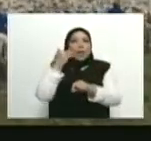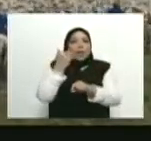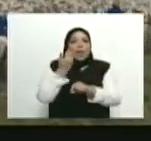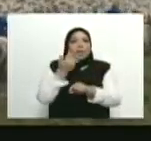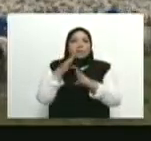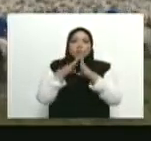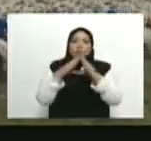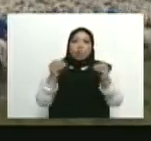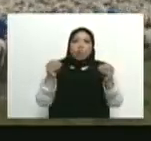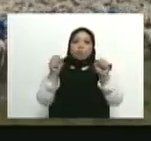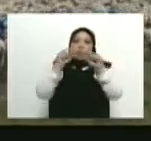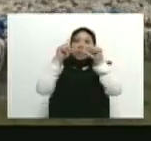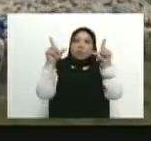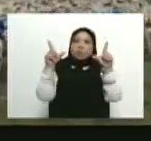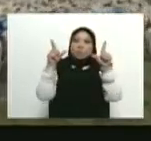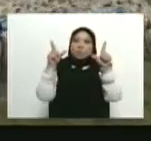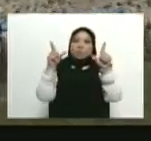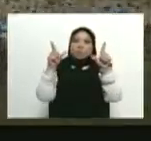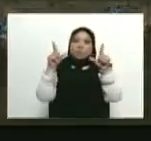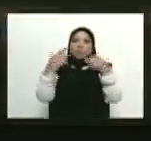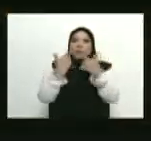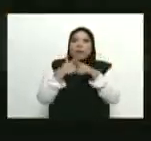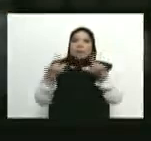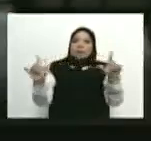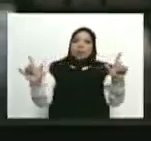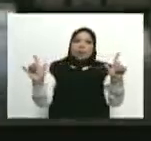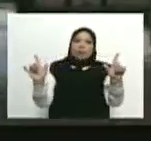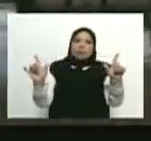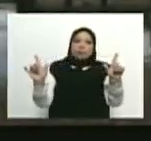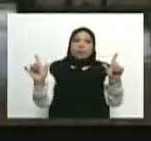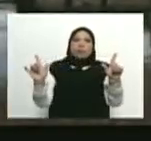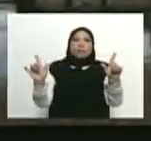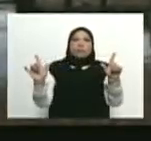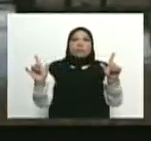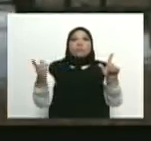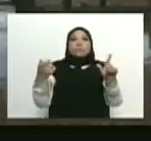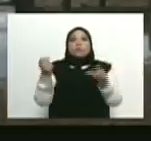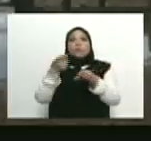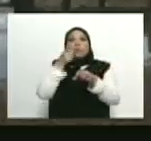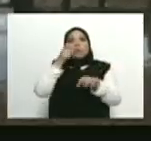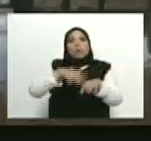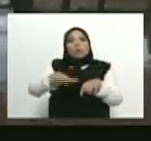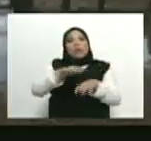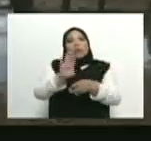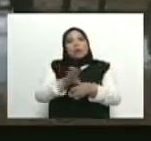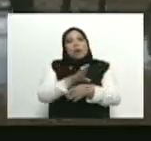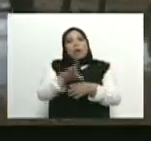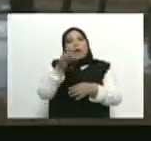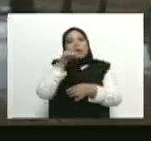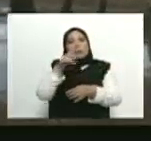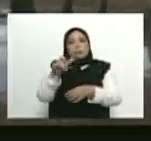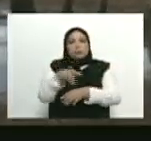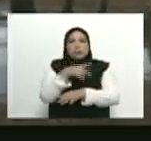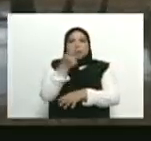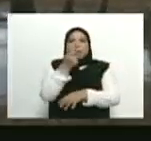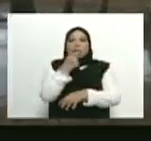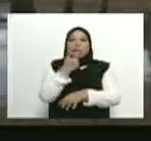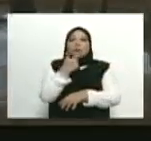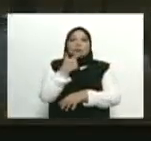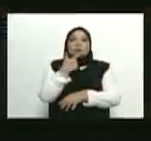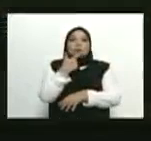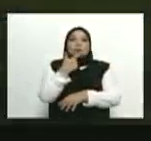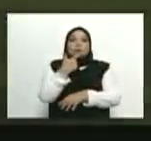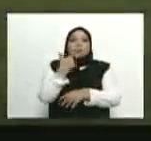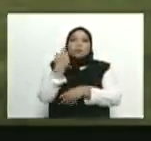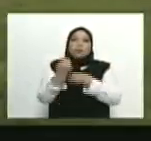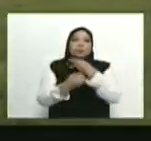Impresionante, de verdad. De ese llano llegó la libertad. De ese llano llega el canto y la poesía. De ese